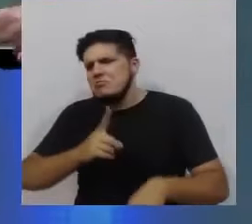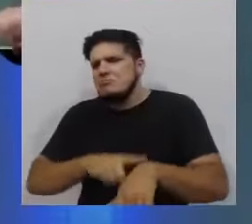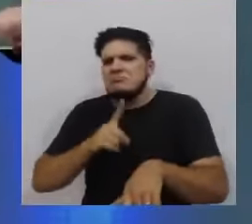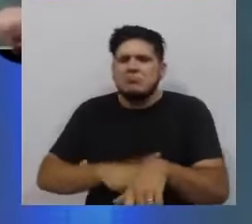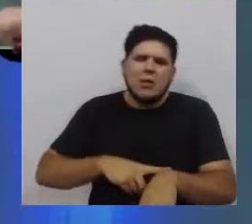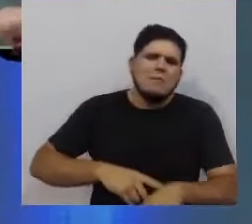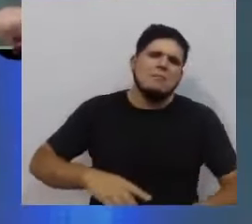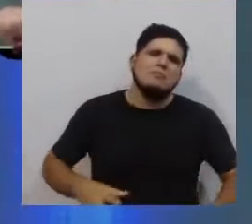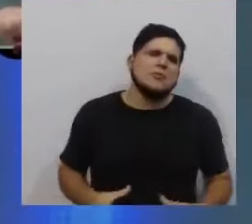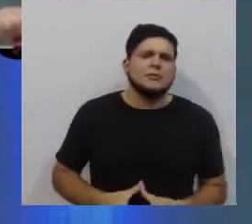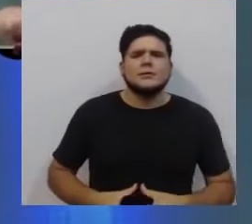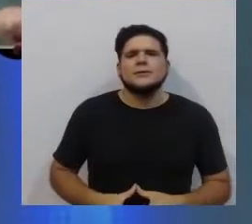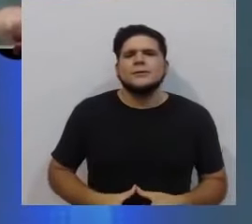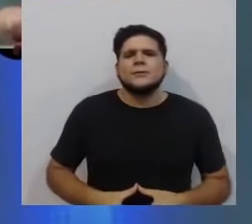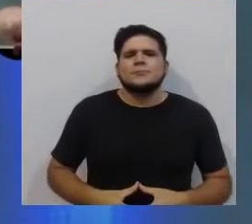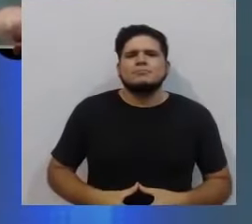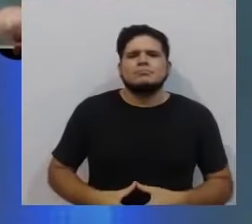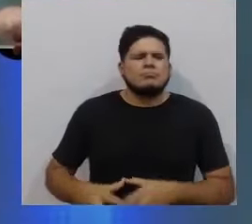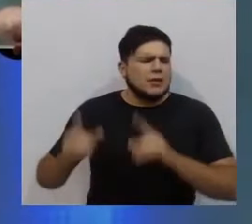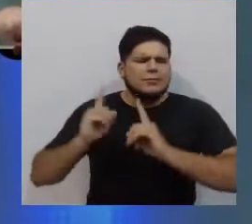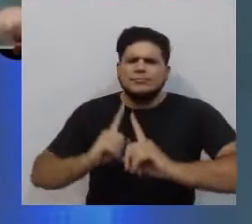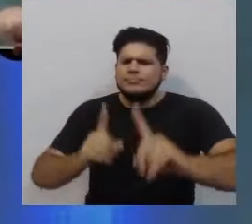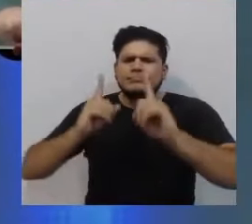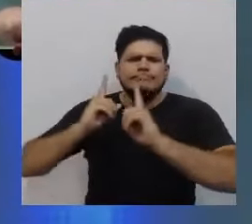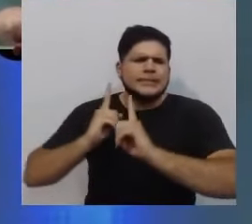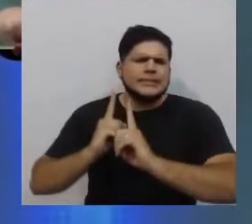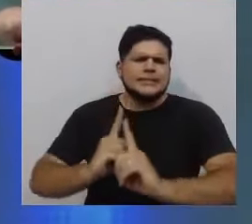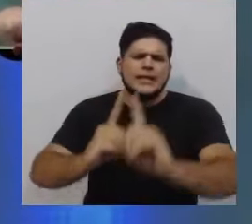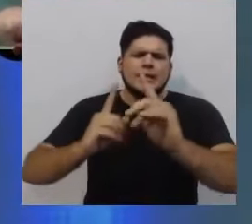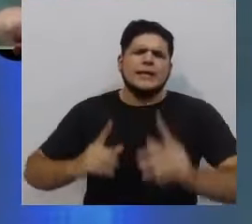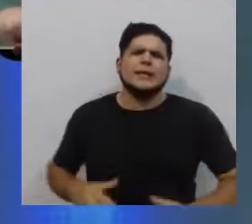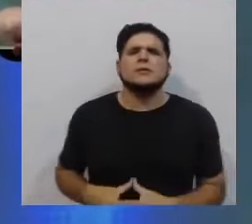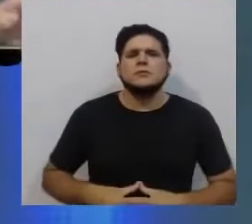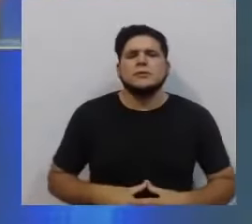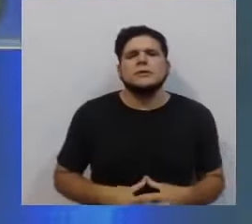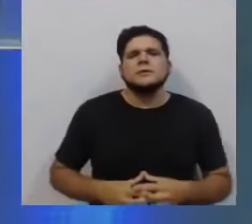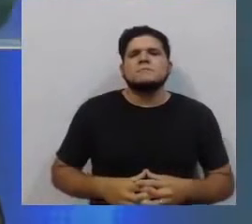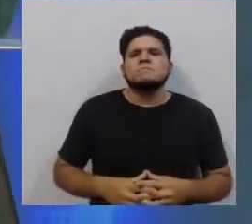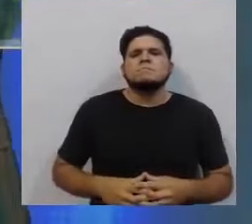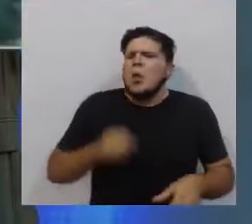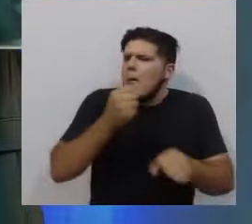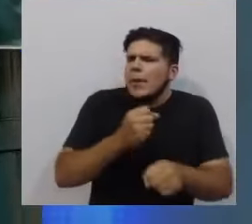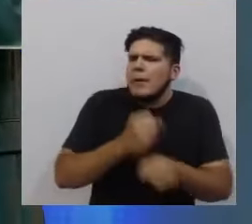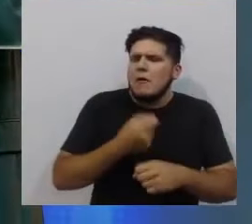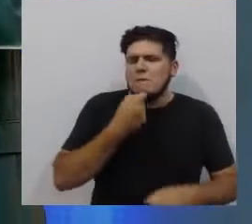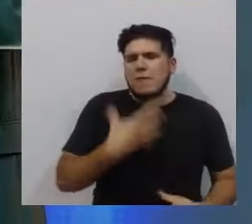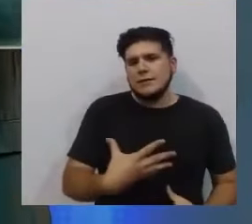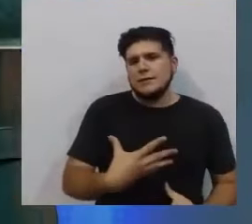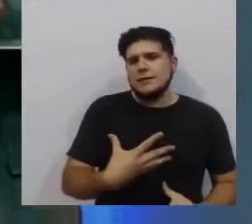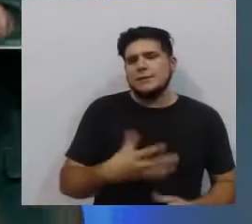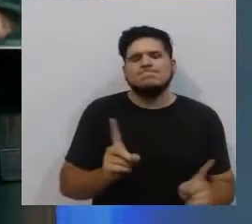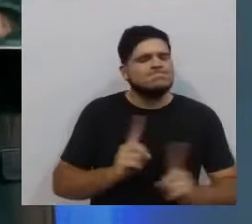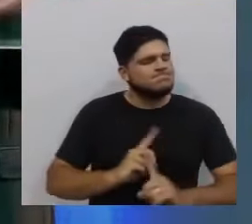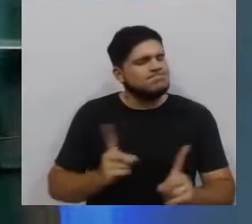por lo tanto no era tarea fácil pero él sabía que dios estaba en el asunto diga si dios me tiene en su agenda